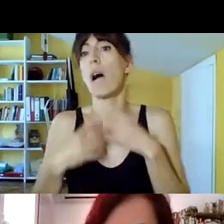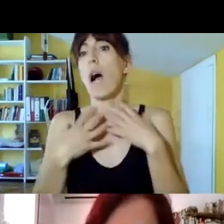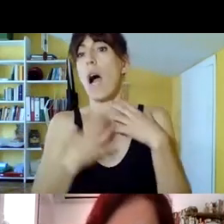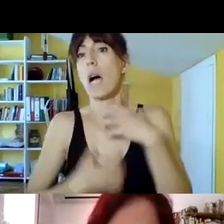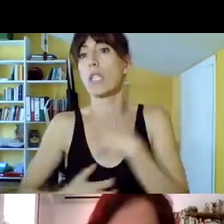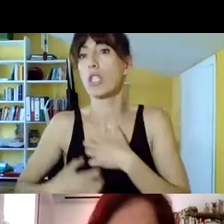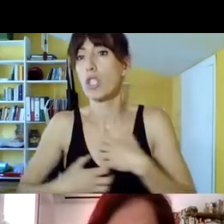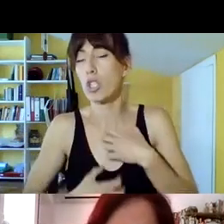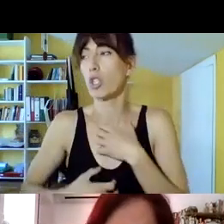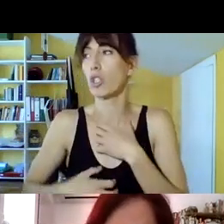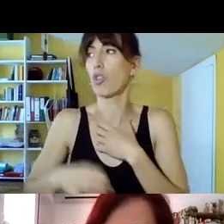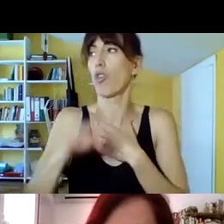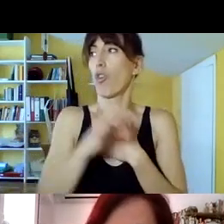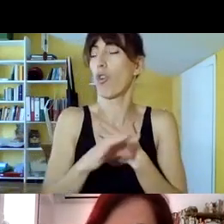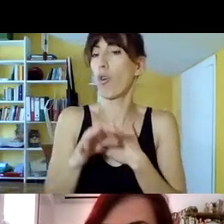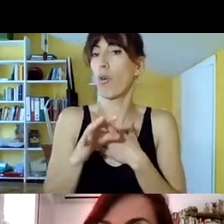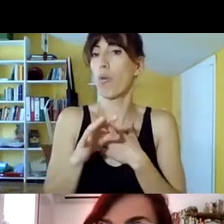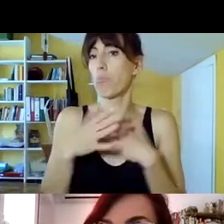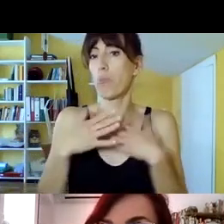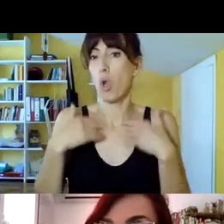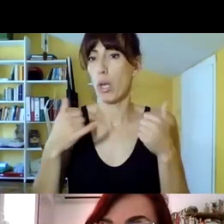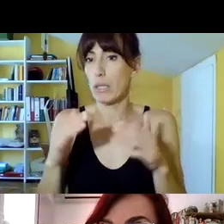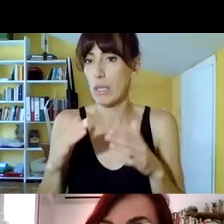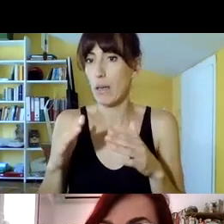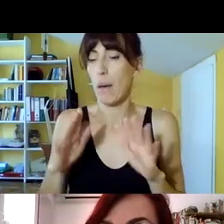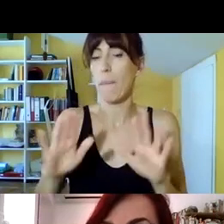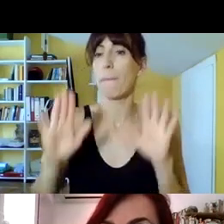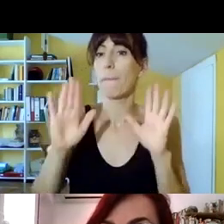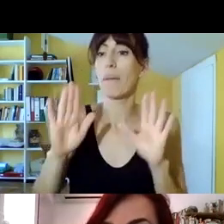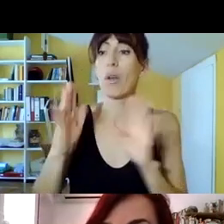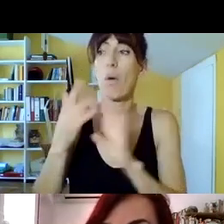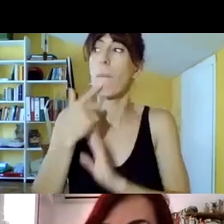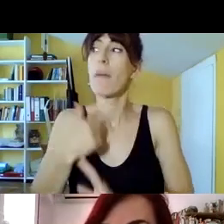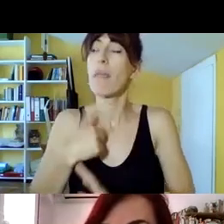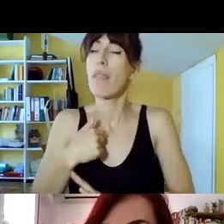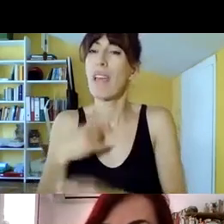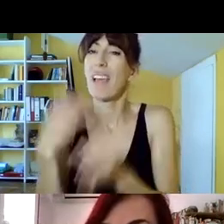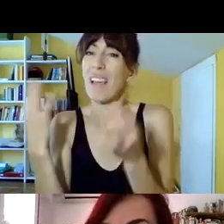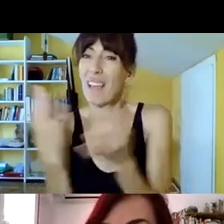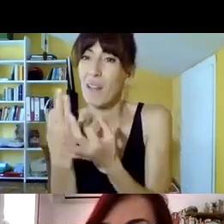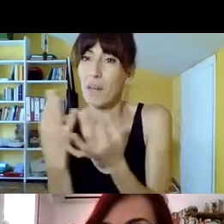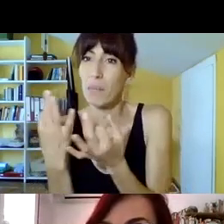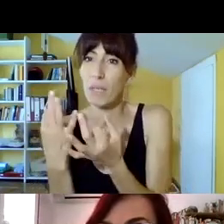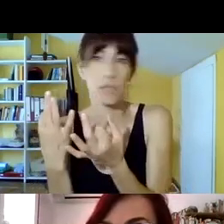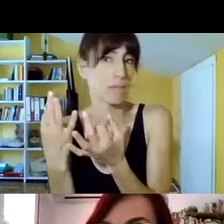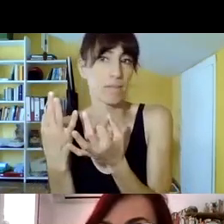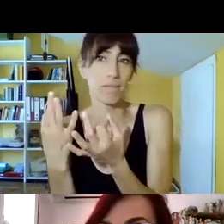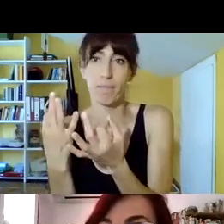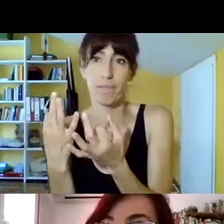o tiene lo que sea, pero eso no nos habla de qué es lo que le está pasando.